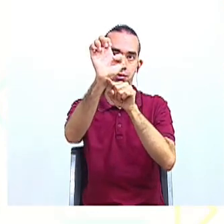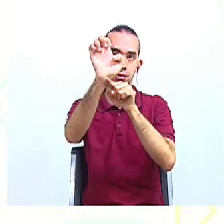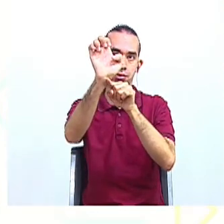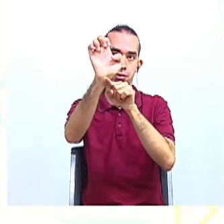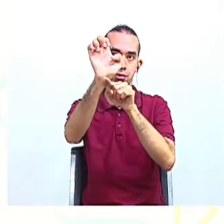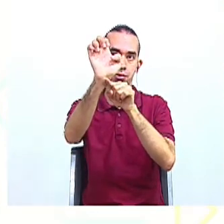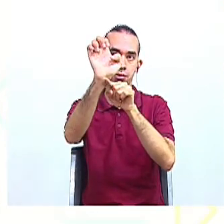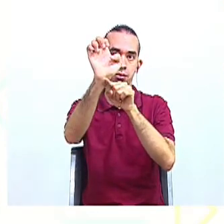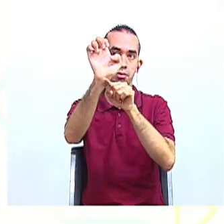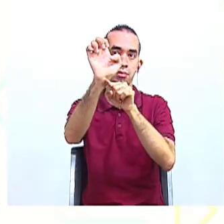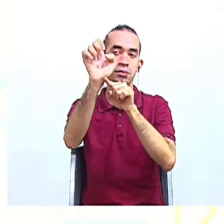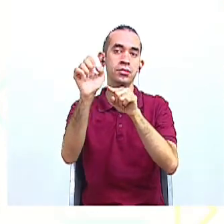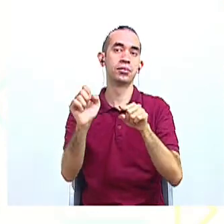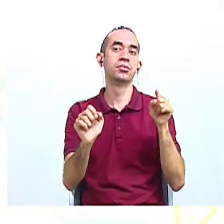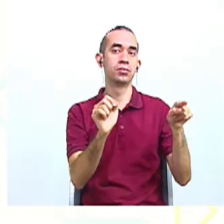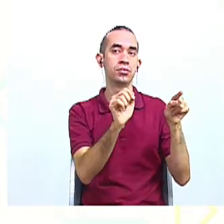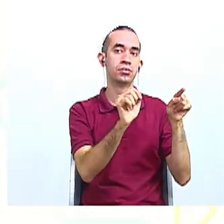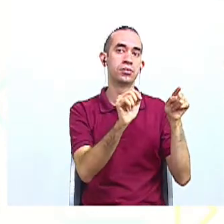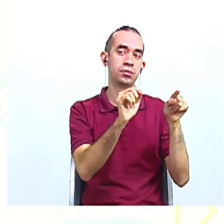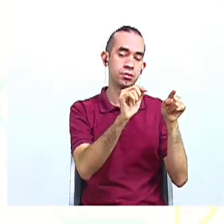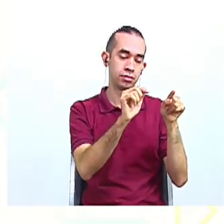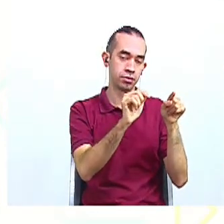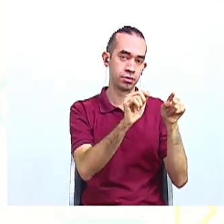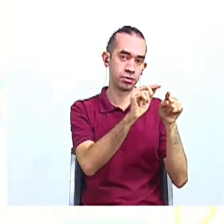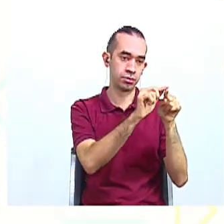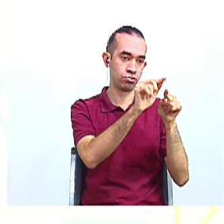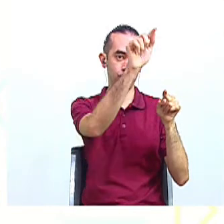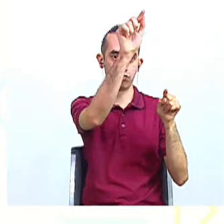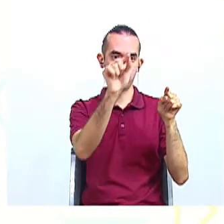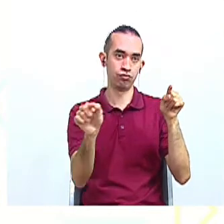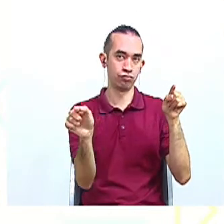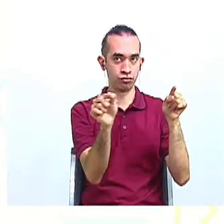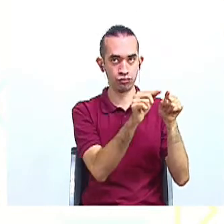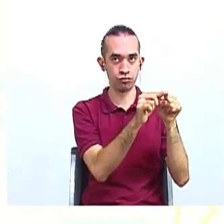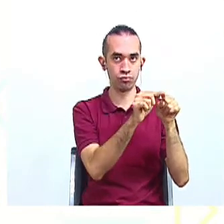y tenemos el triángulo